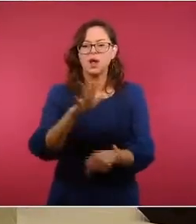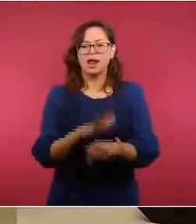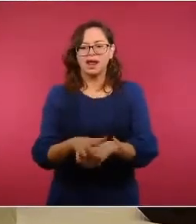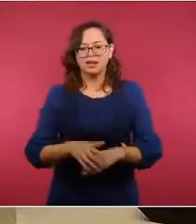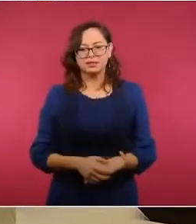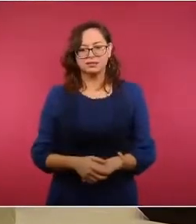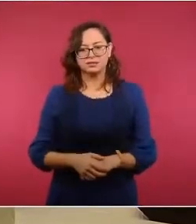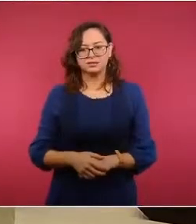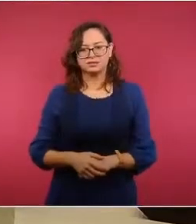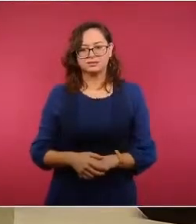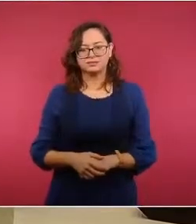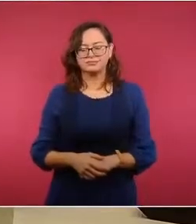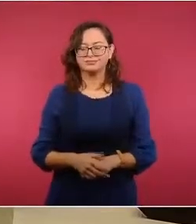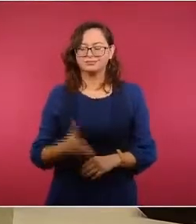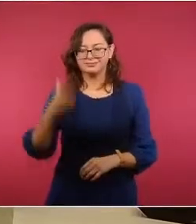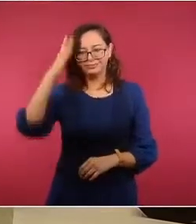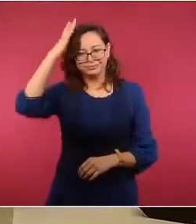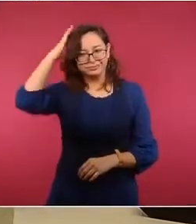y Pavón.